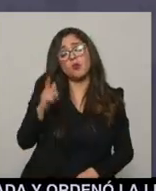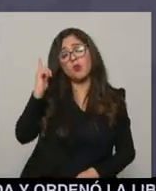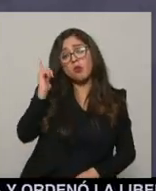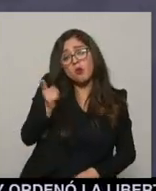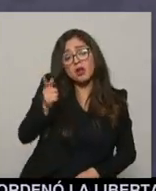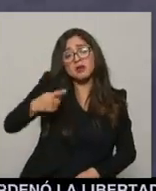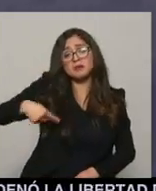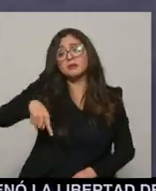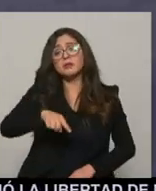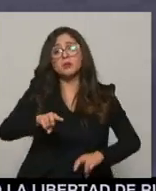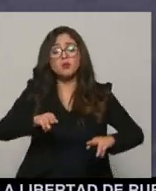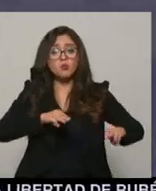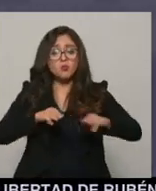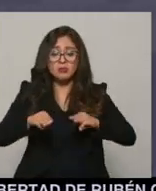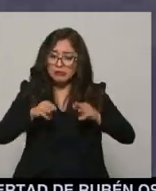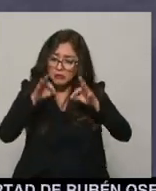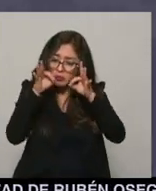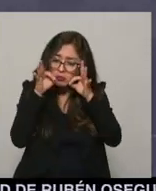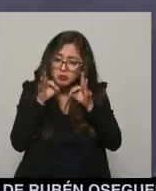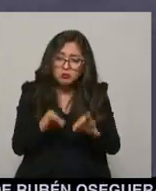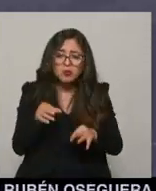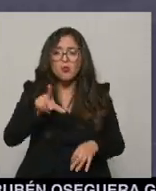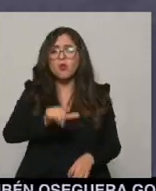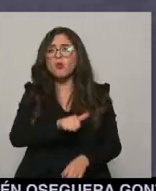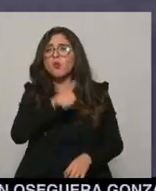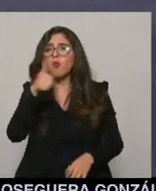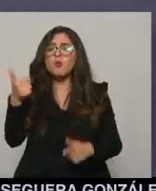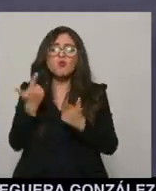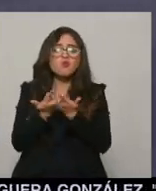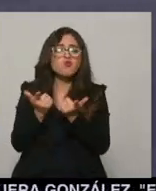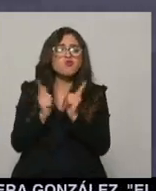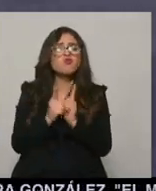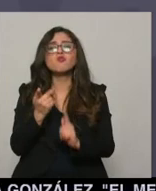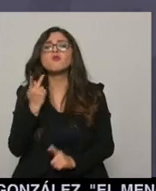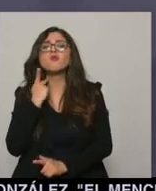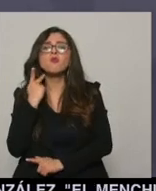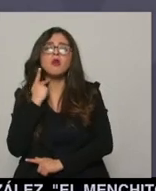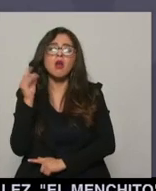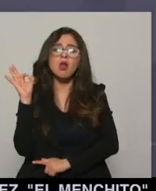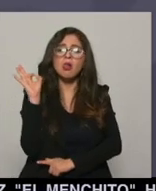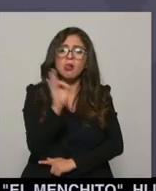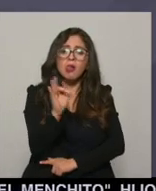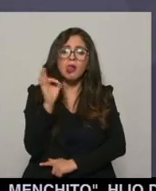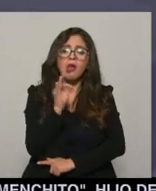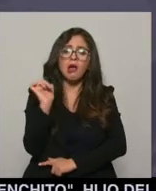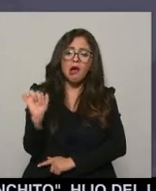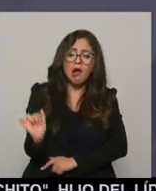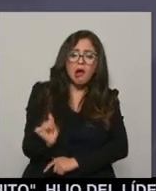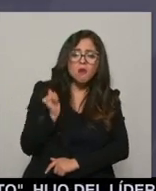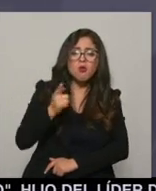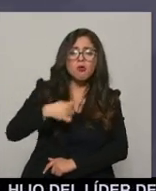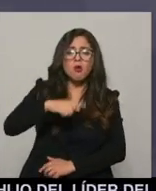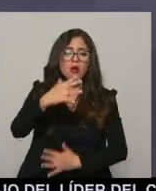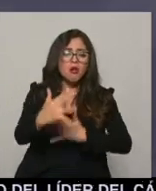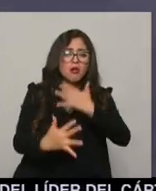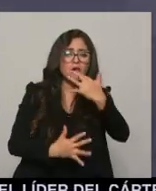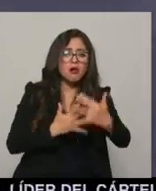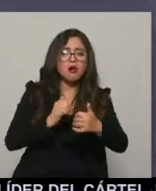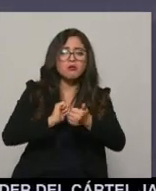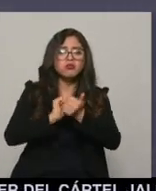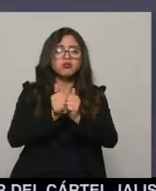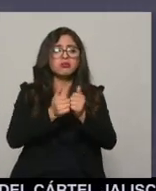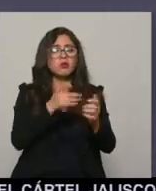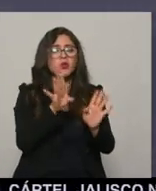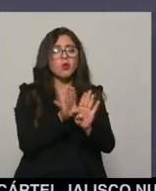este movimiento legítimo, que no haya partido político alguno que aproveche la revuelta y que aproveche esto para